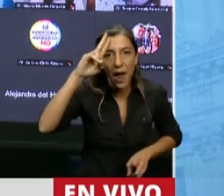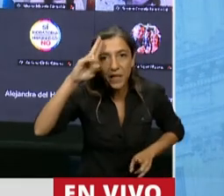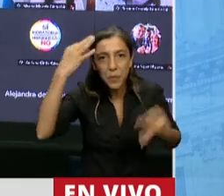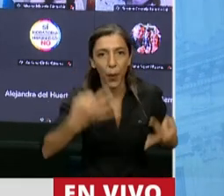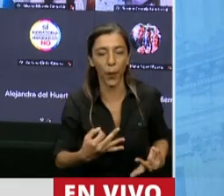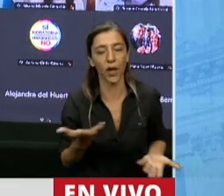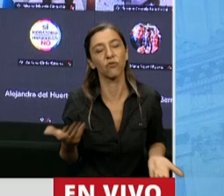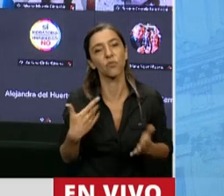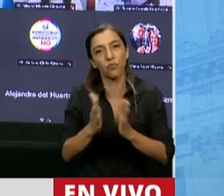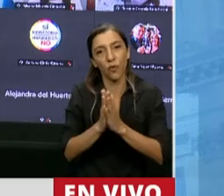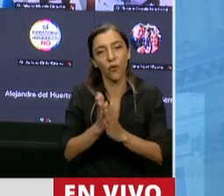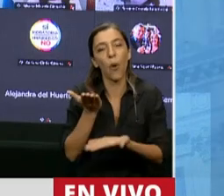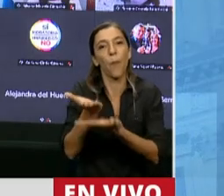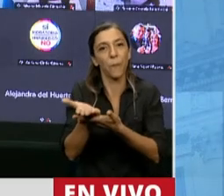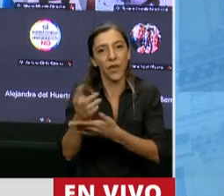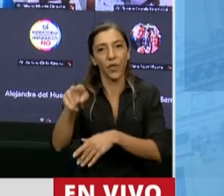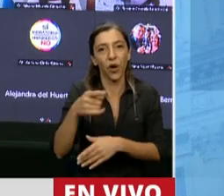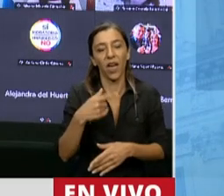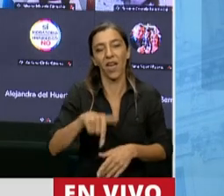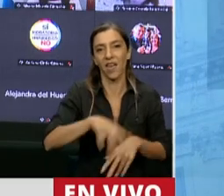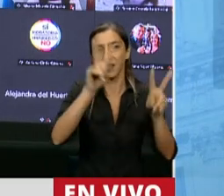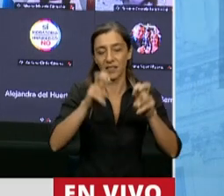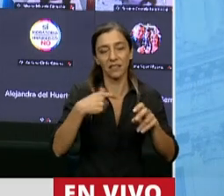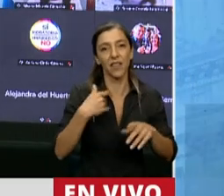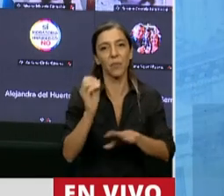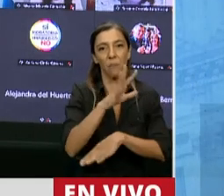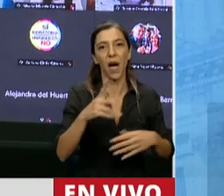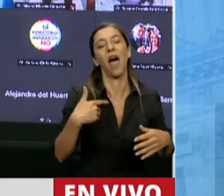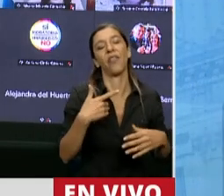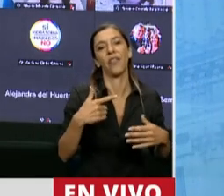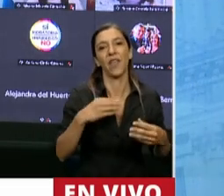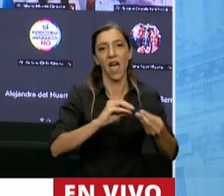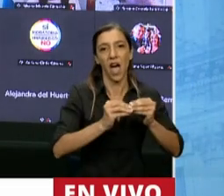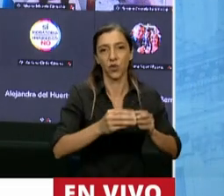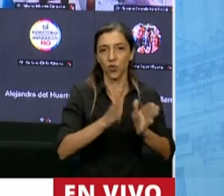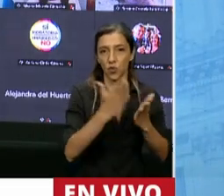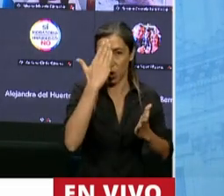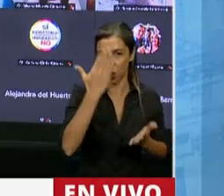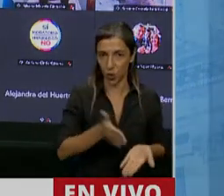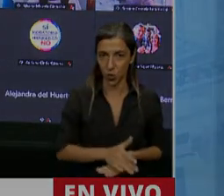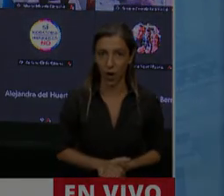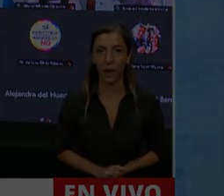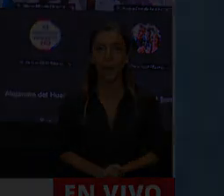la pase a tratar por la Comisión de Asuntos Constitucionales. Muchas gracias. Muchas gracias, señora diputada.